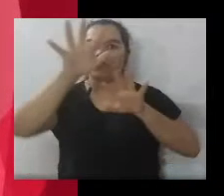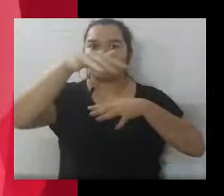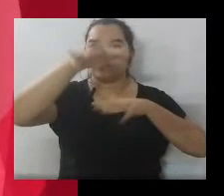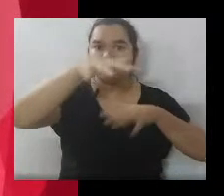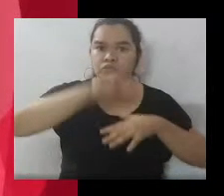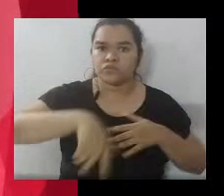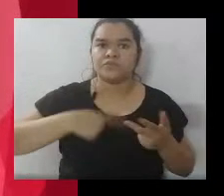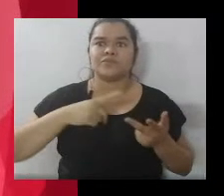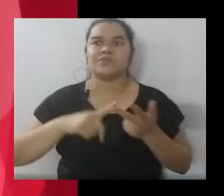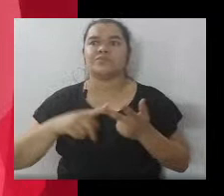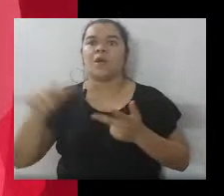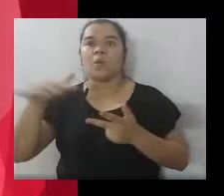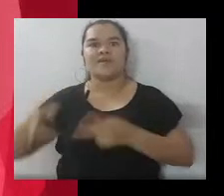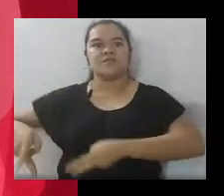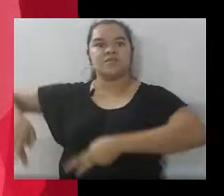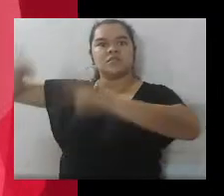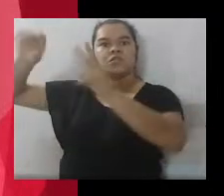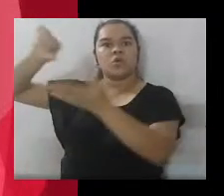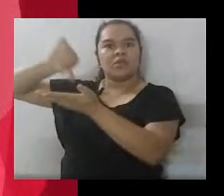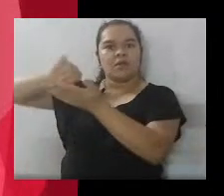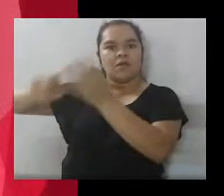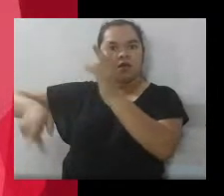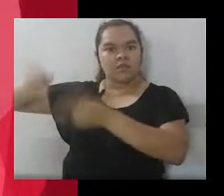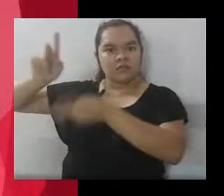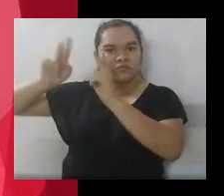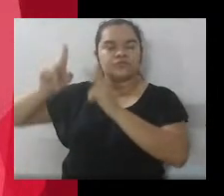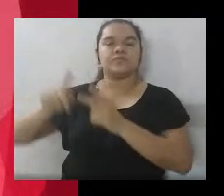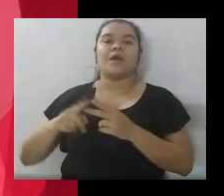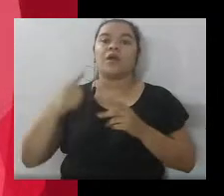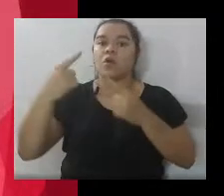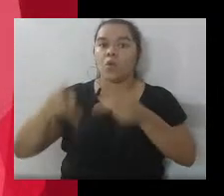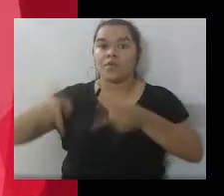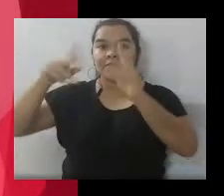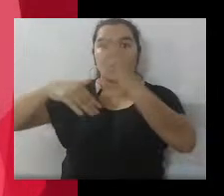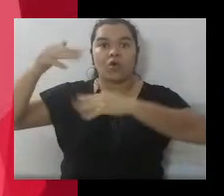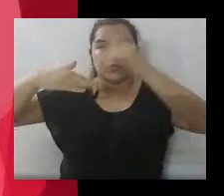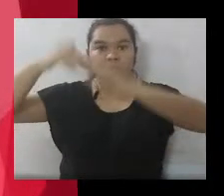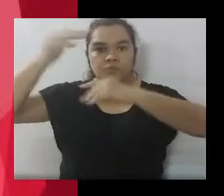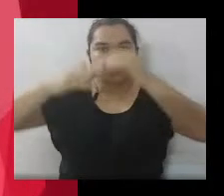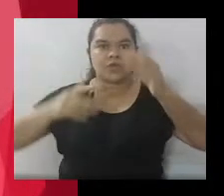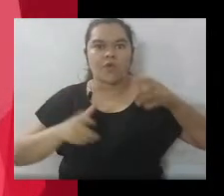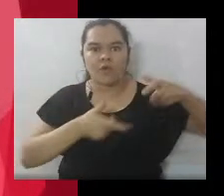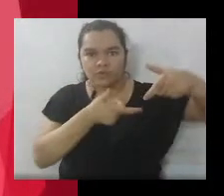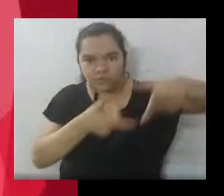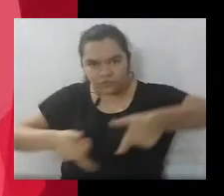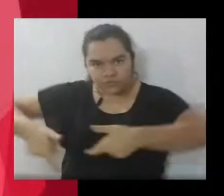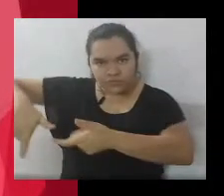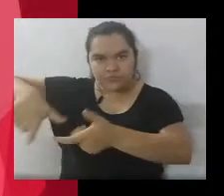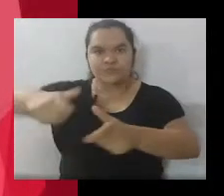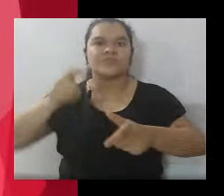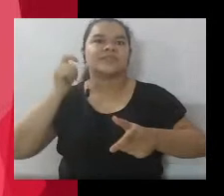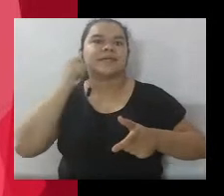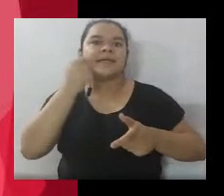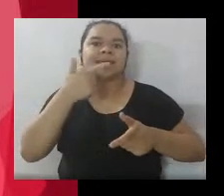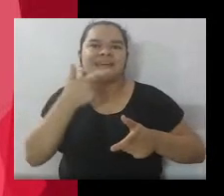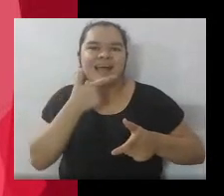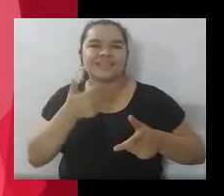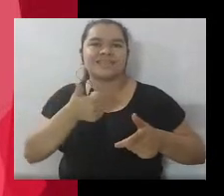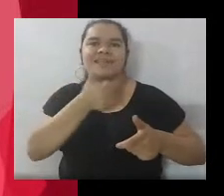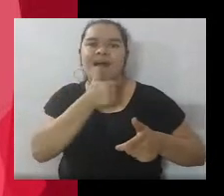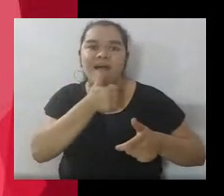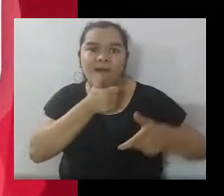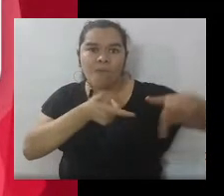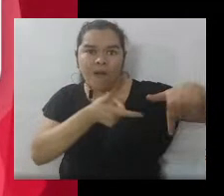ejidos urbanos, en obras, ductos, electroductos, gasoductos, acueductos, obras de